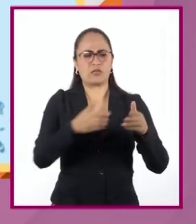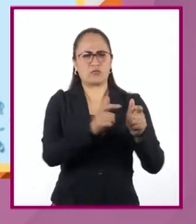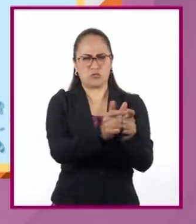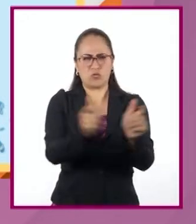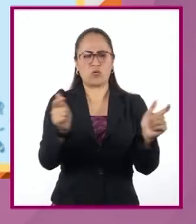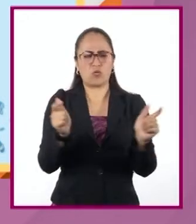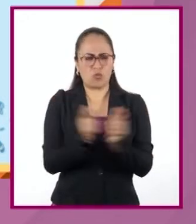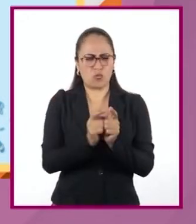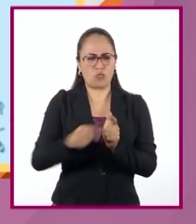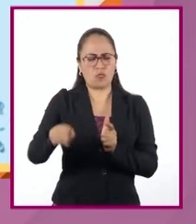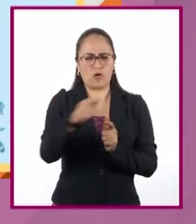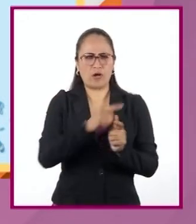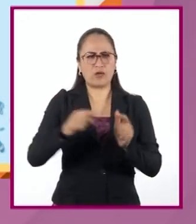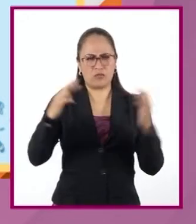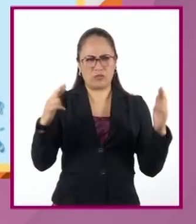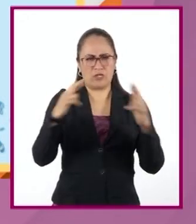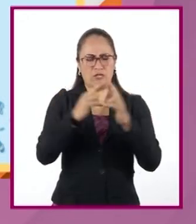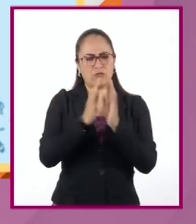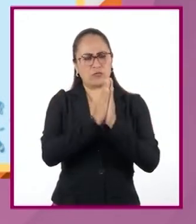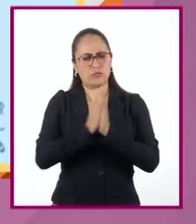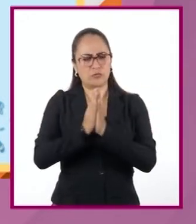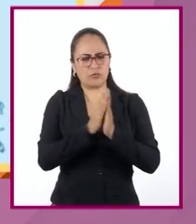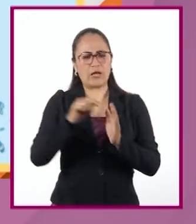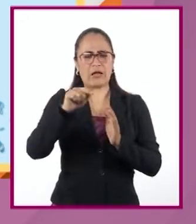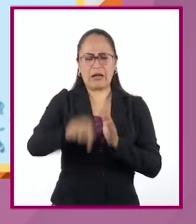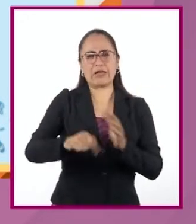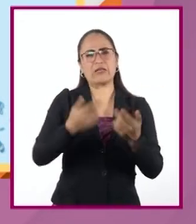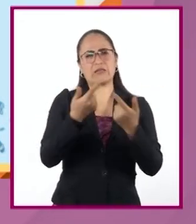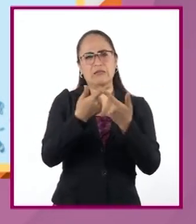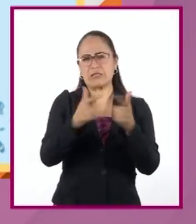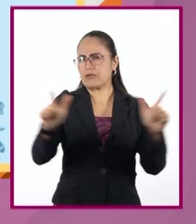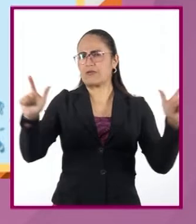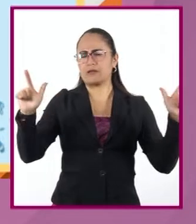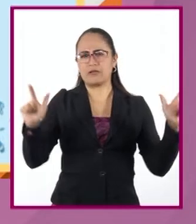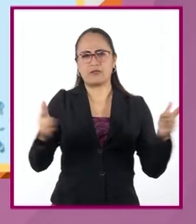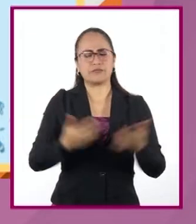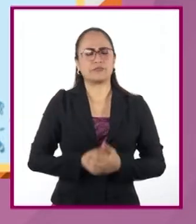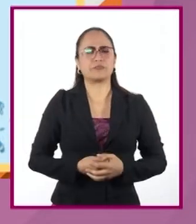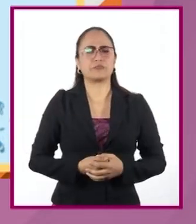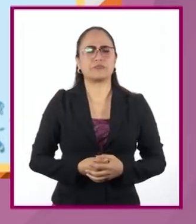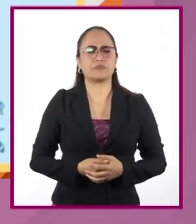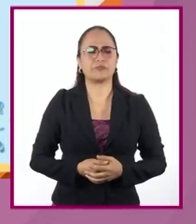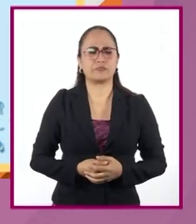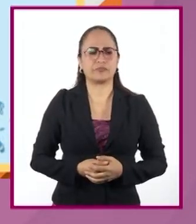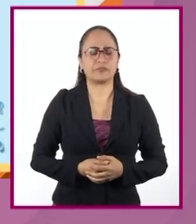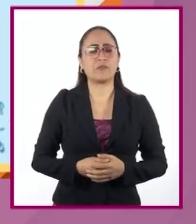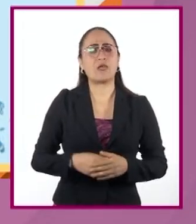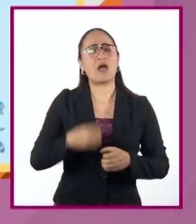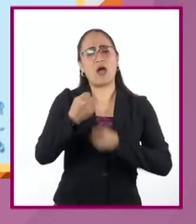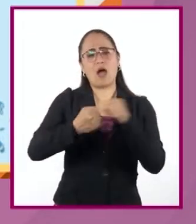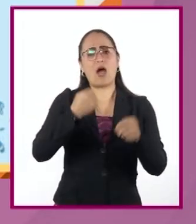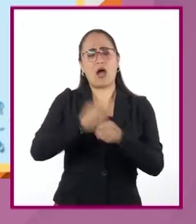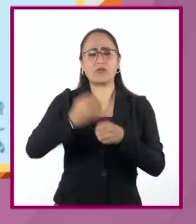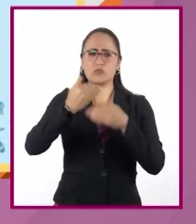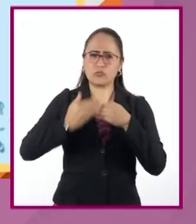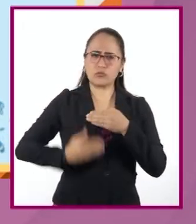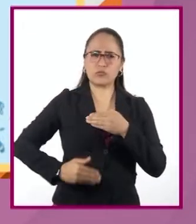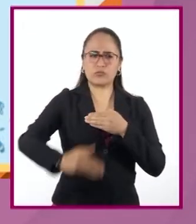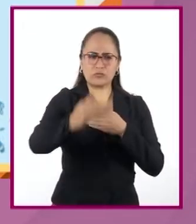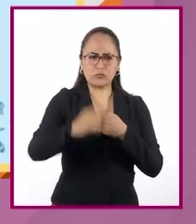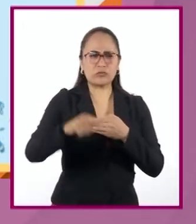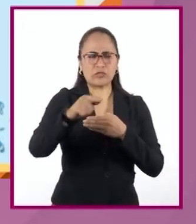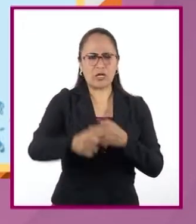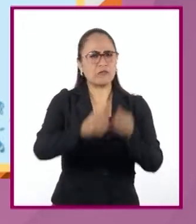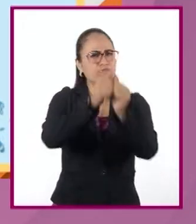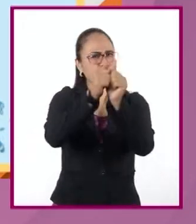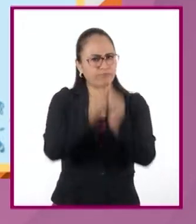que tenían como propósito tener libertad religiosa. Años más tarde, en esta colonia se